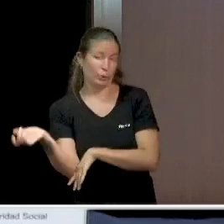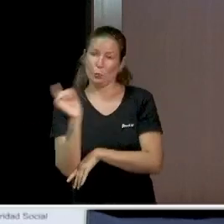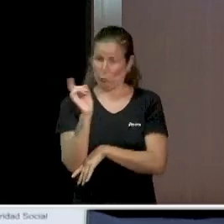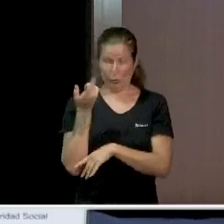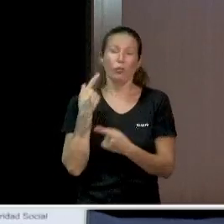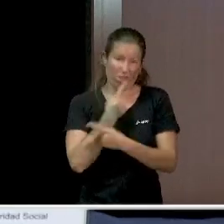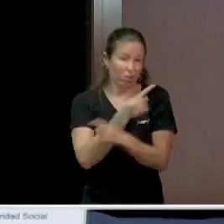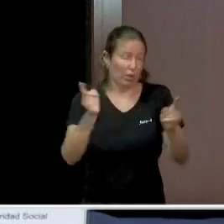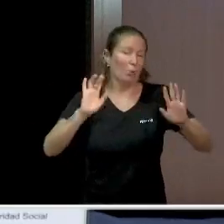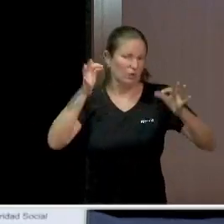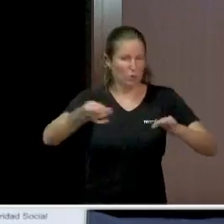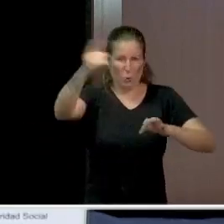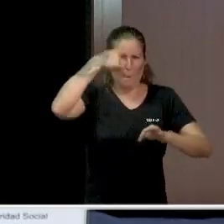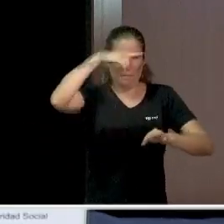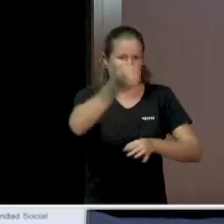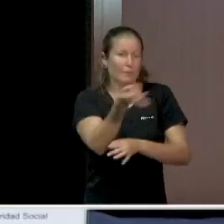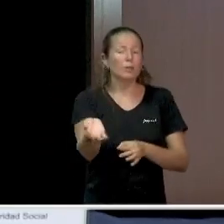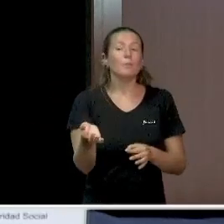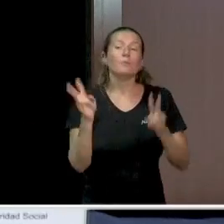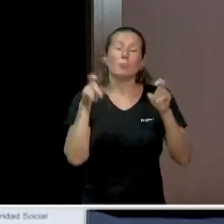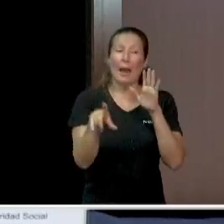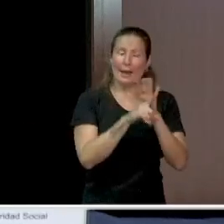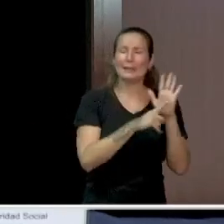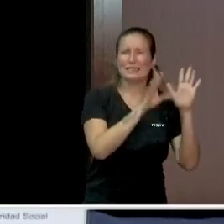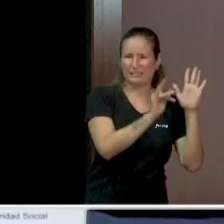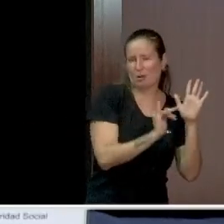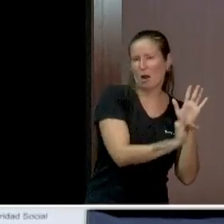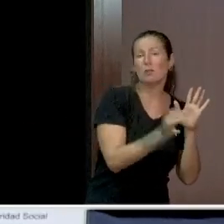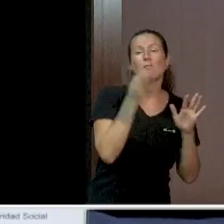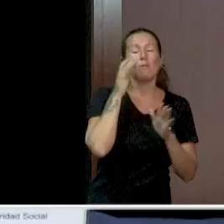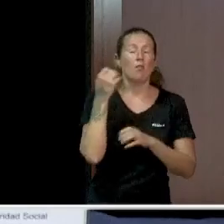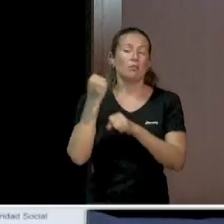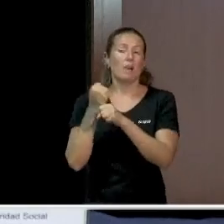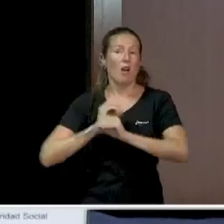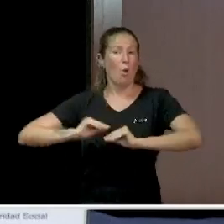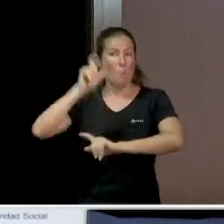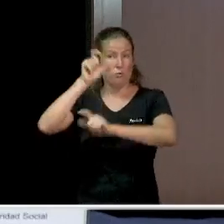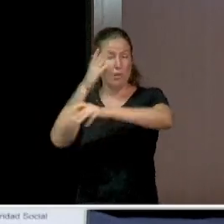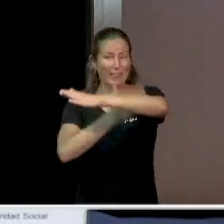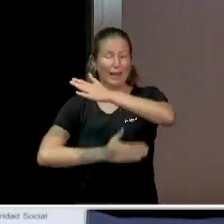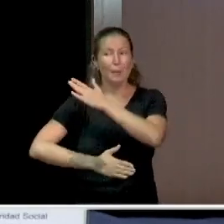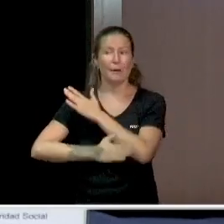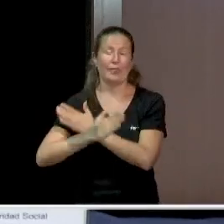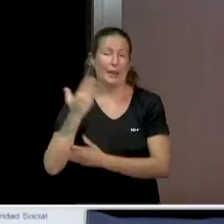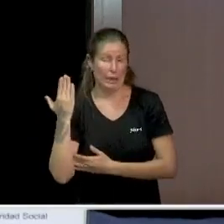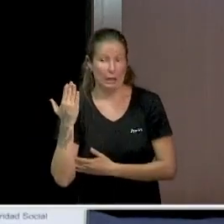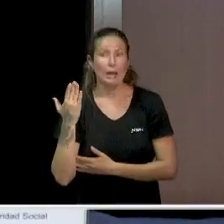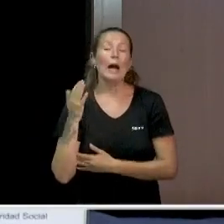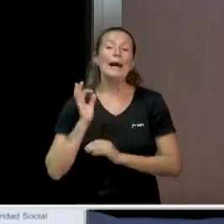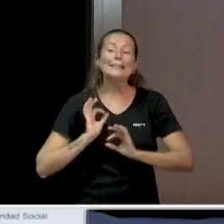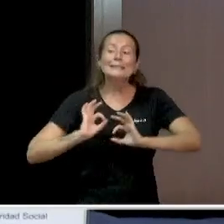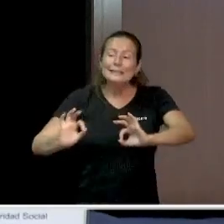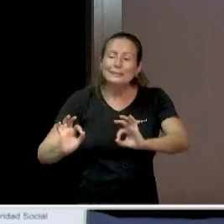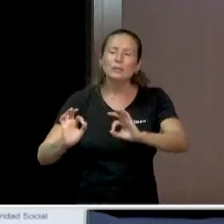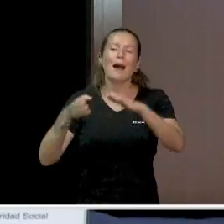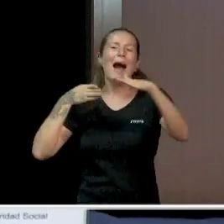ustedes ya lo saben, que a pesar de la previsión legal, el empleo de las personas con discapacidad y en particular el